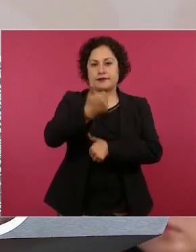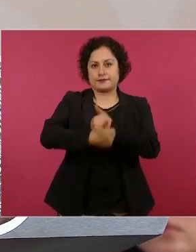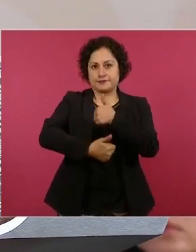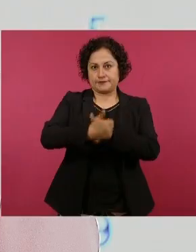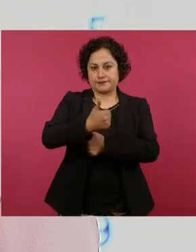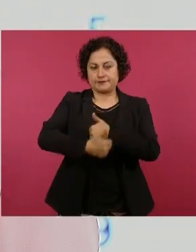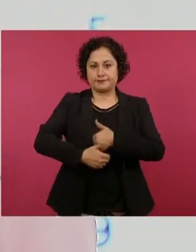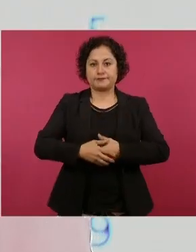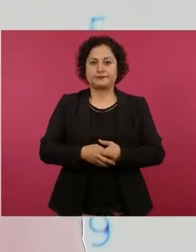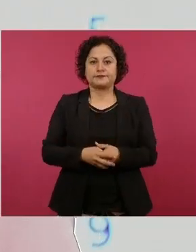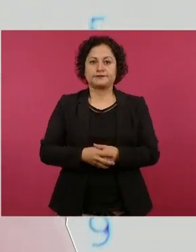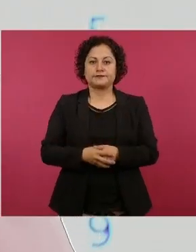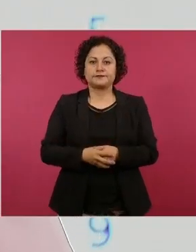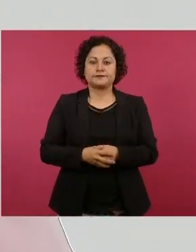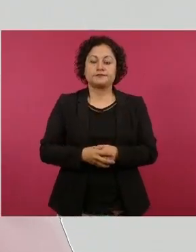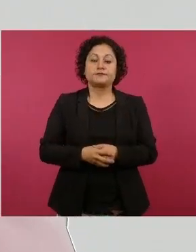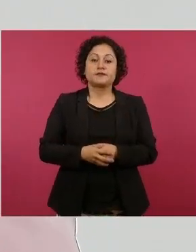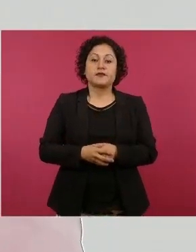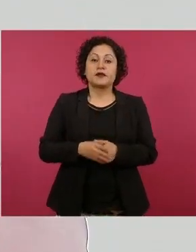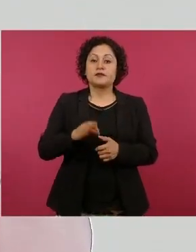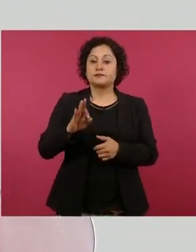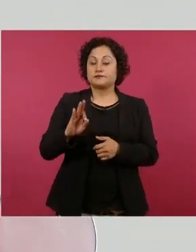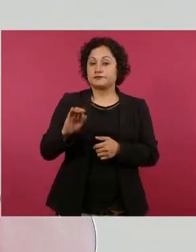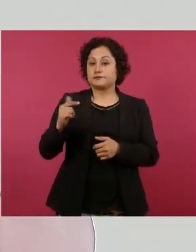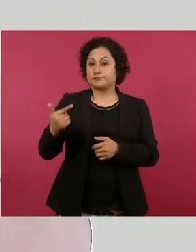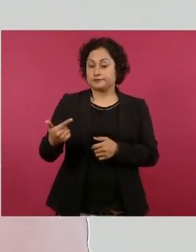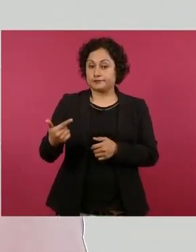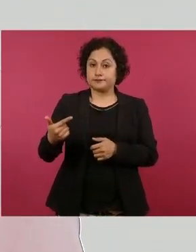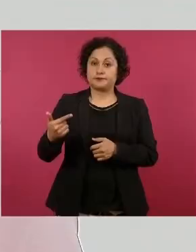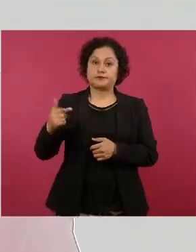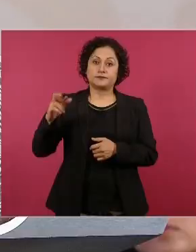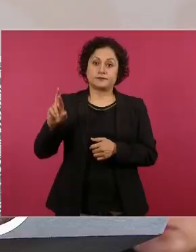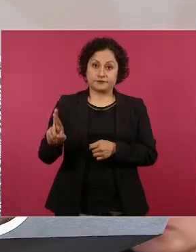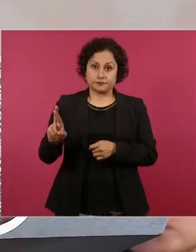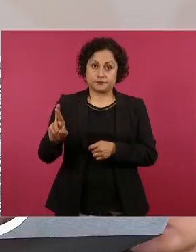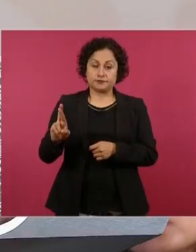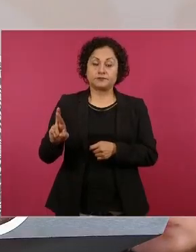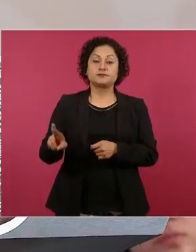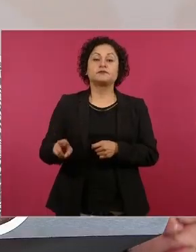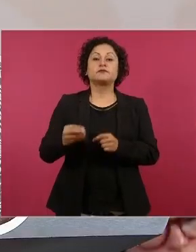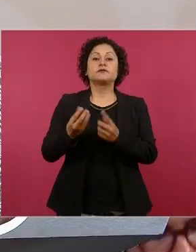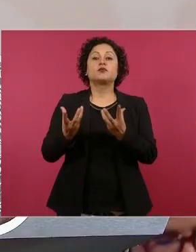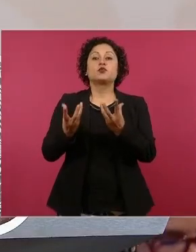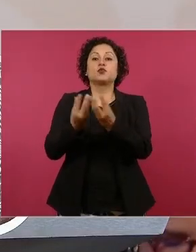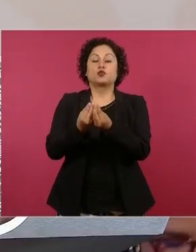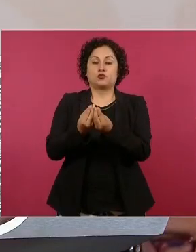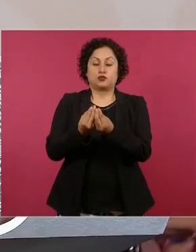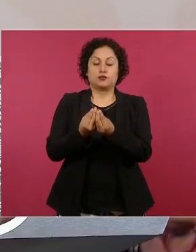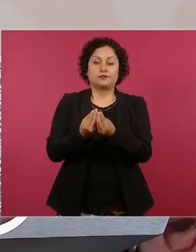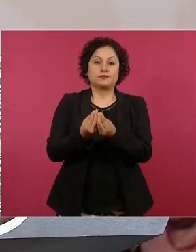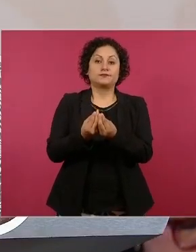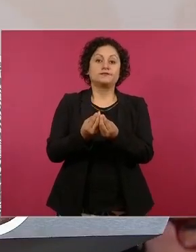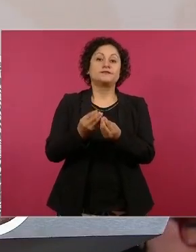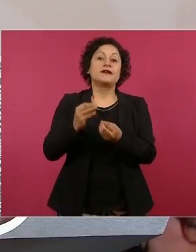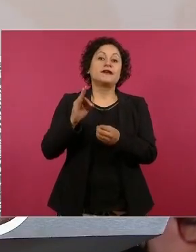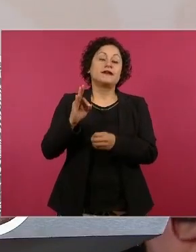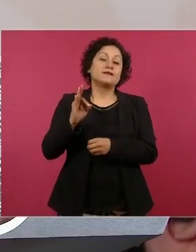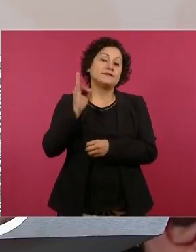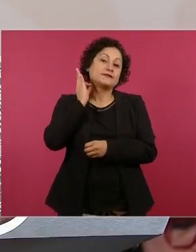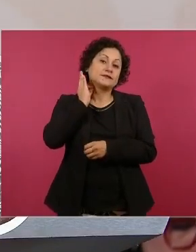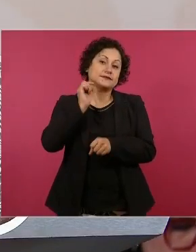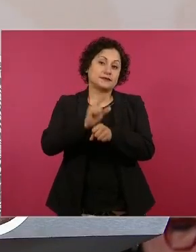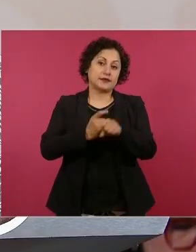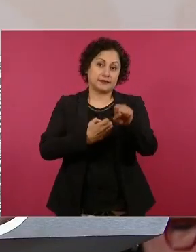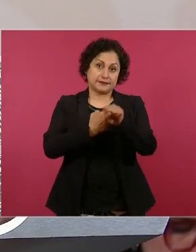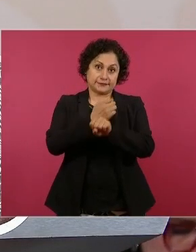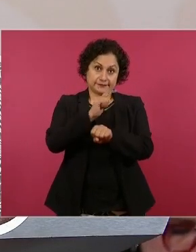de competir. La Fiscalía General de la República y las fiscalías locales están a cargo